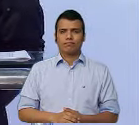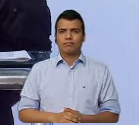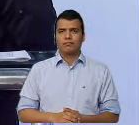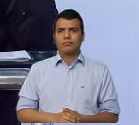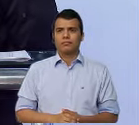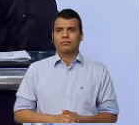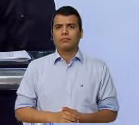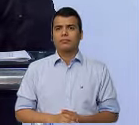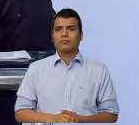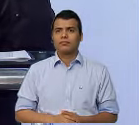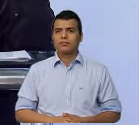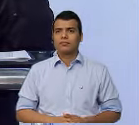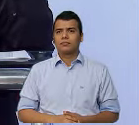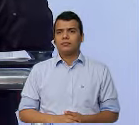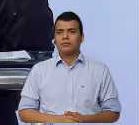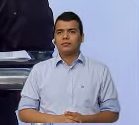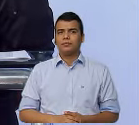Revolvemos un poco.